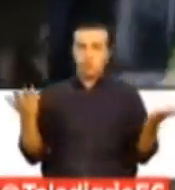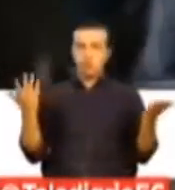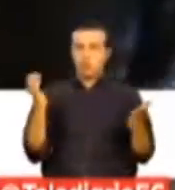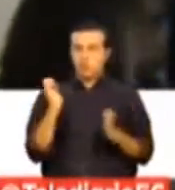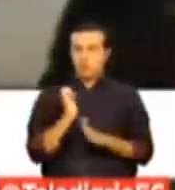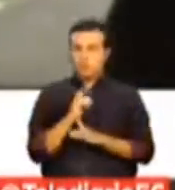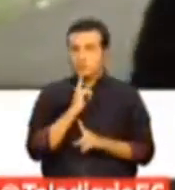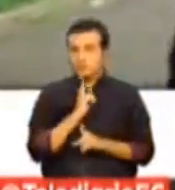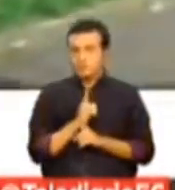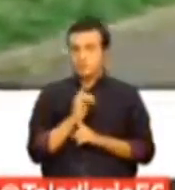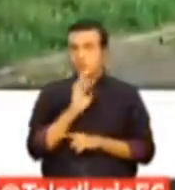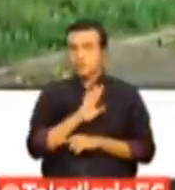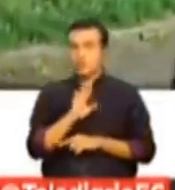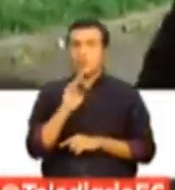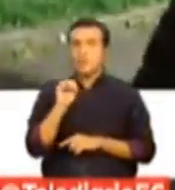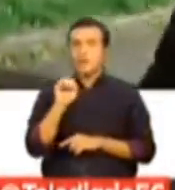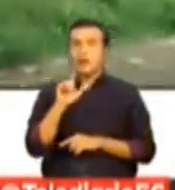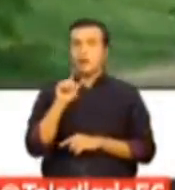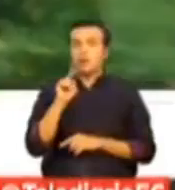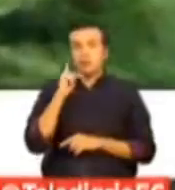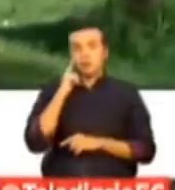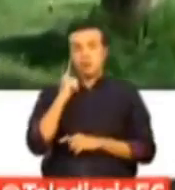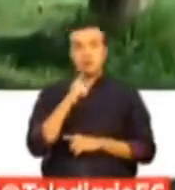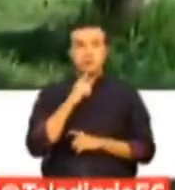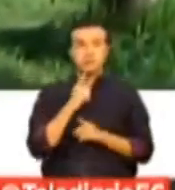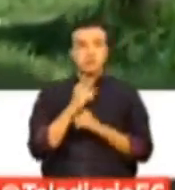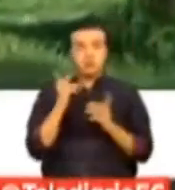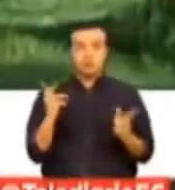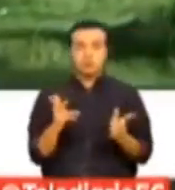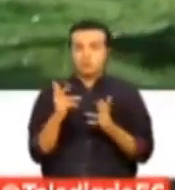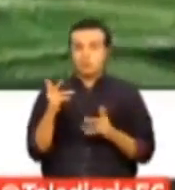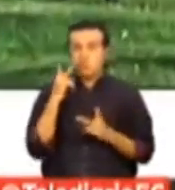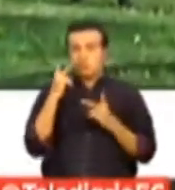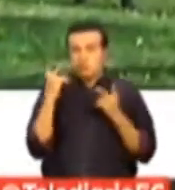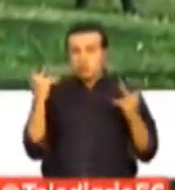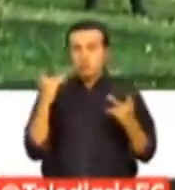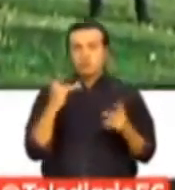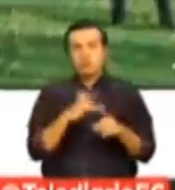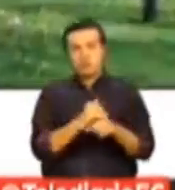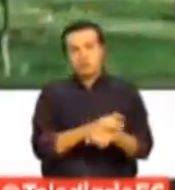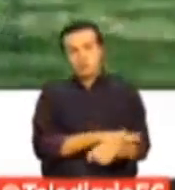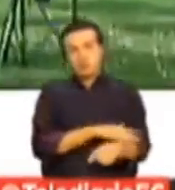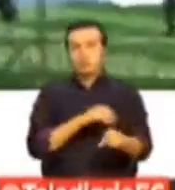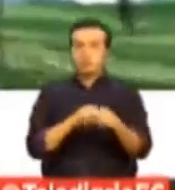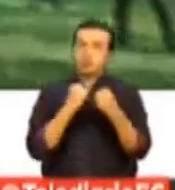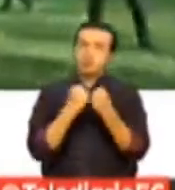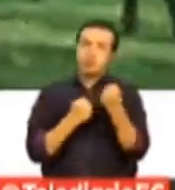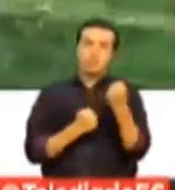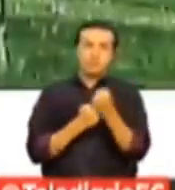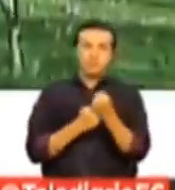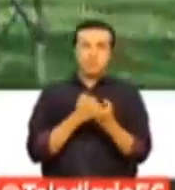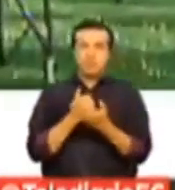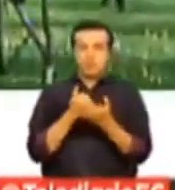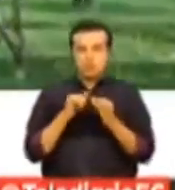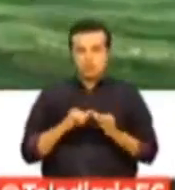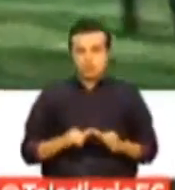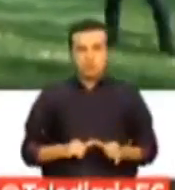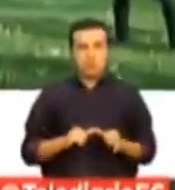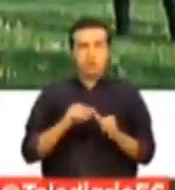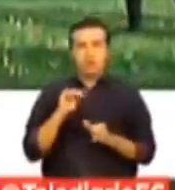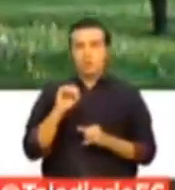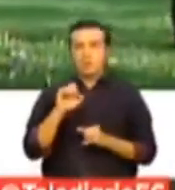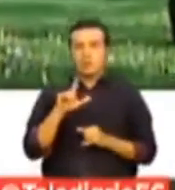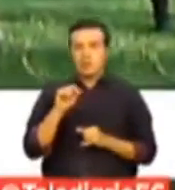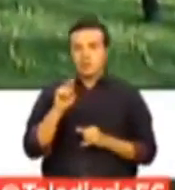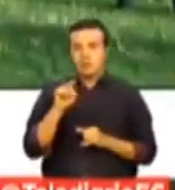porque la característica del evento ha sido también promover, como tú ves, la conciencia social, el apoyo y el aporte, y creo que